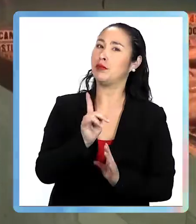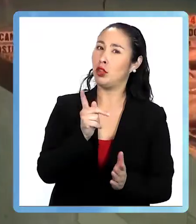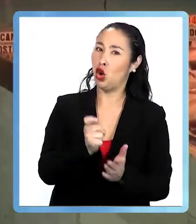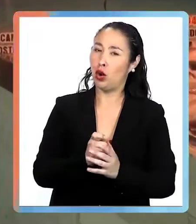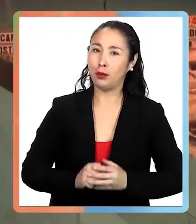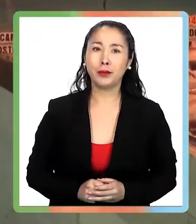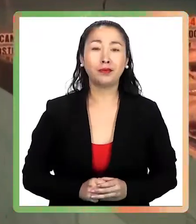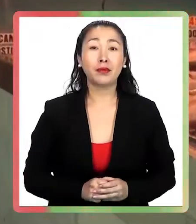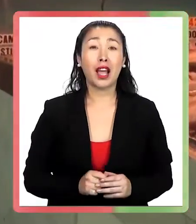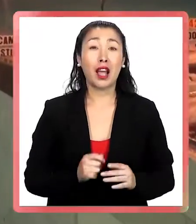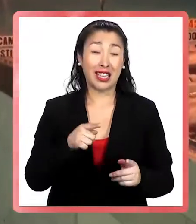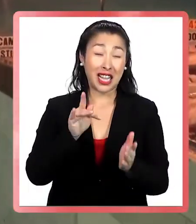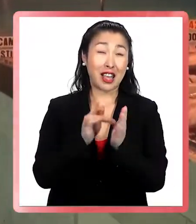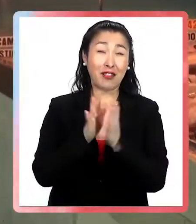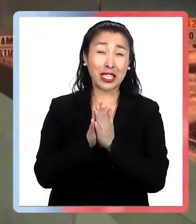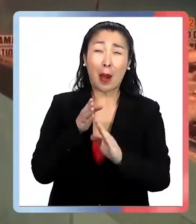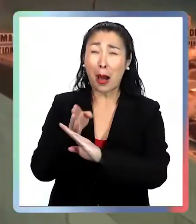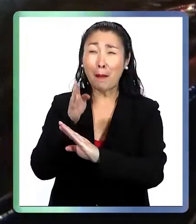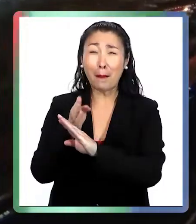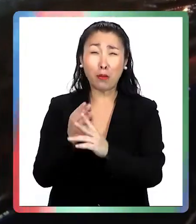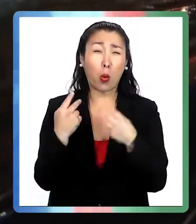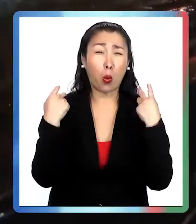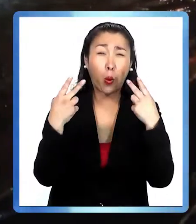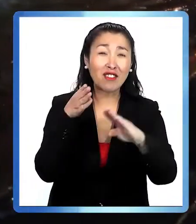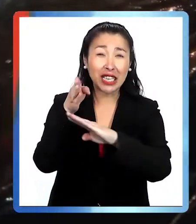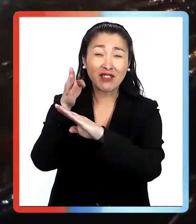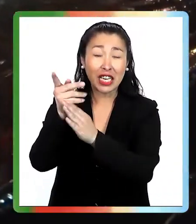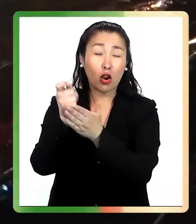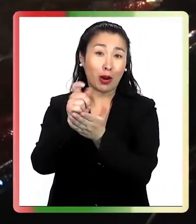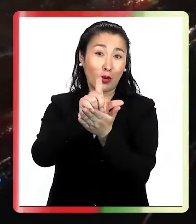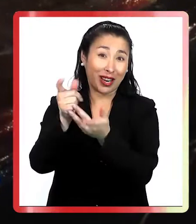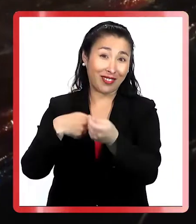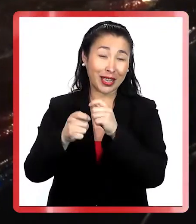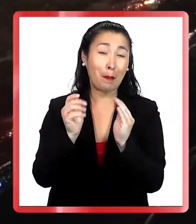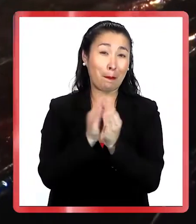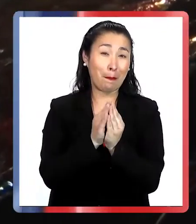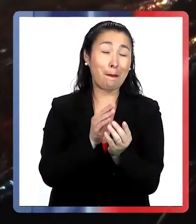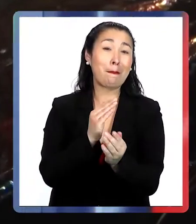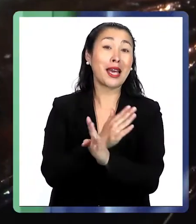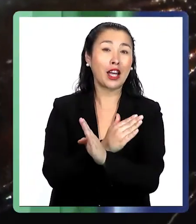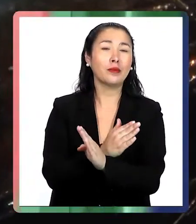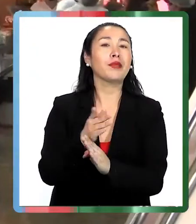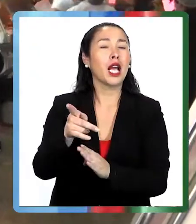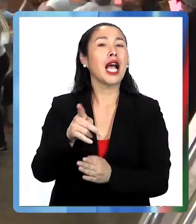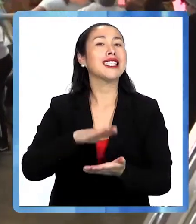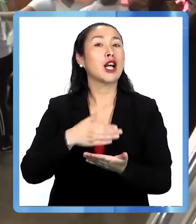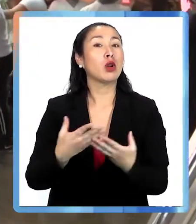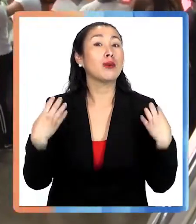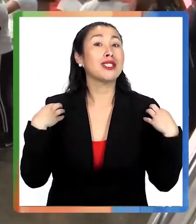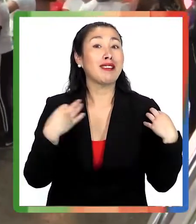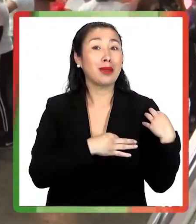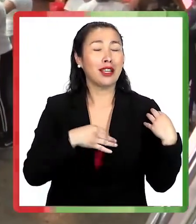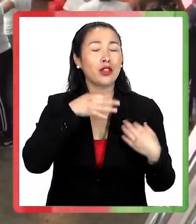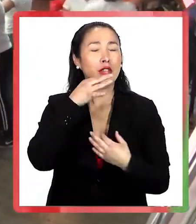Respecto a lo masivo de estas fechas y el alto flujo de personas que irán a comprar a los diversos puntos de venta, la Seremi de Gobierno extendió un llamado al autocuidado y